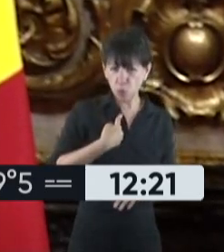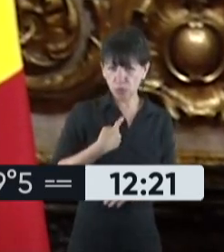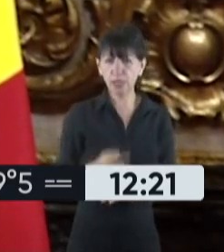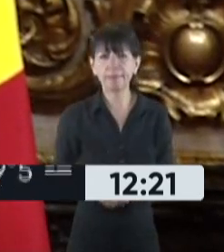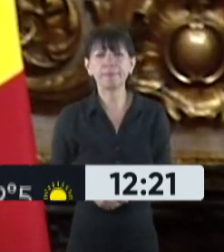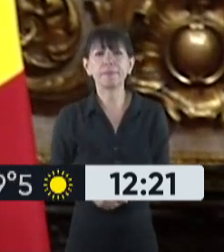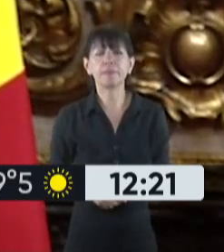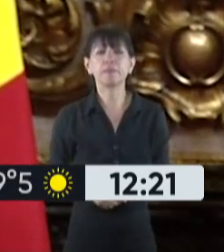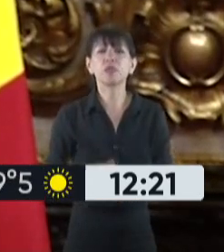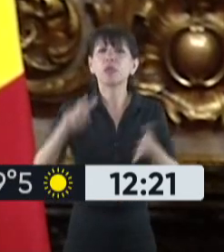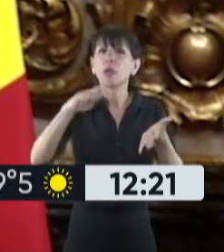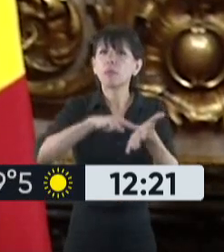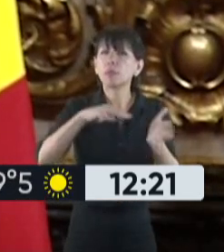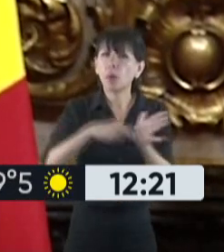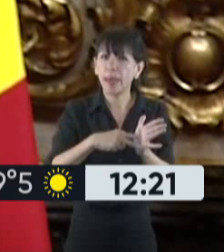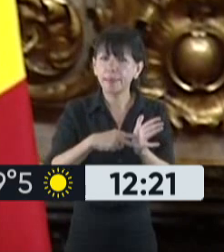El problema